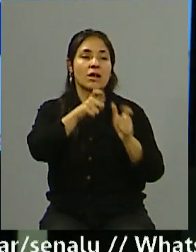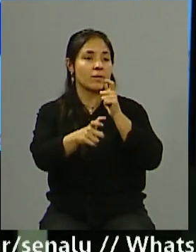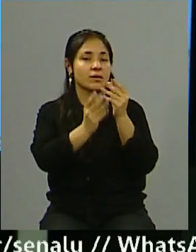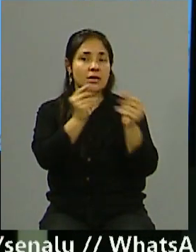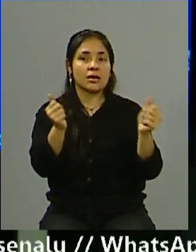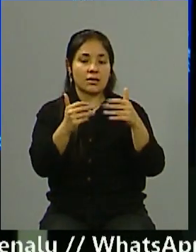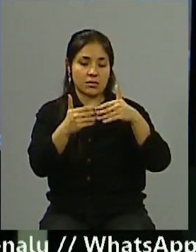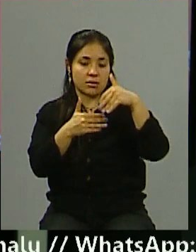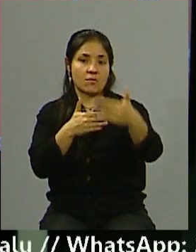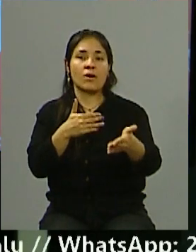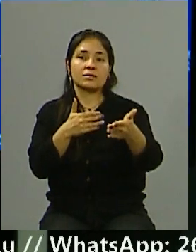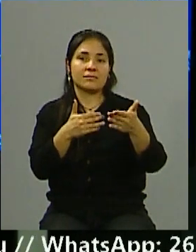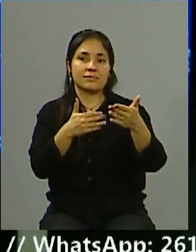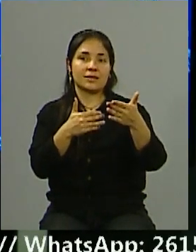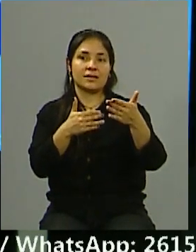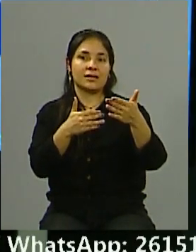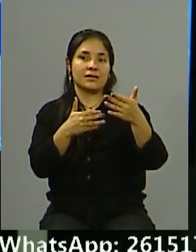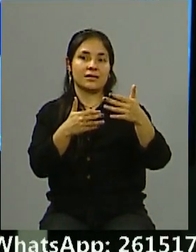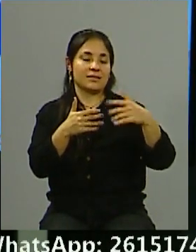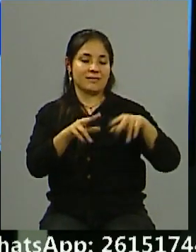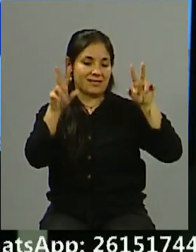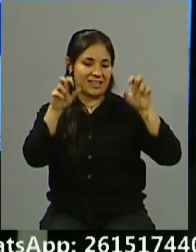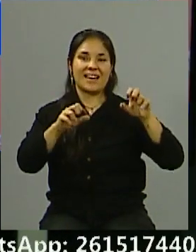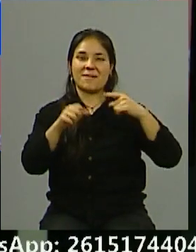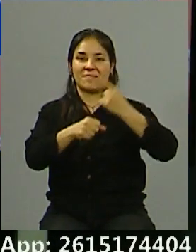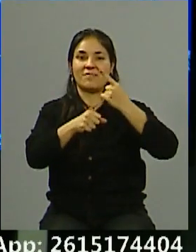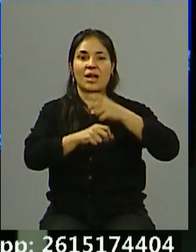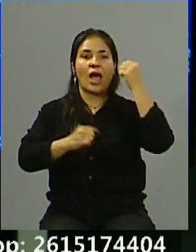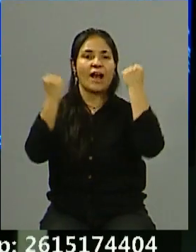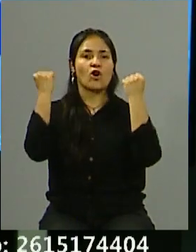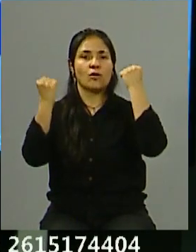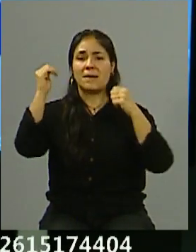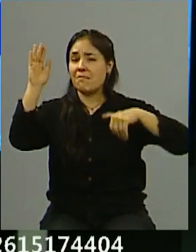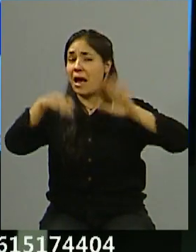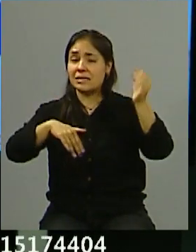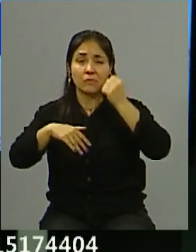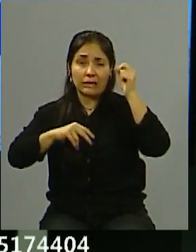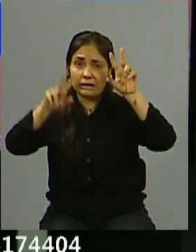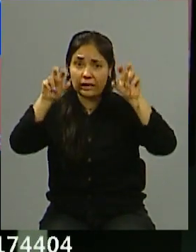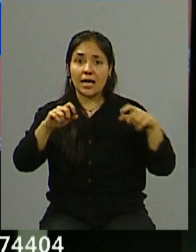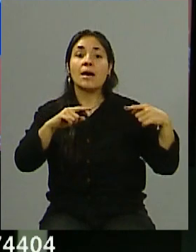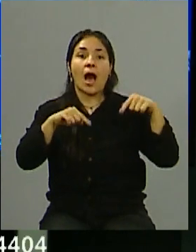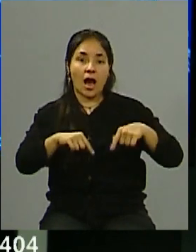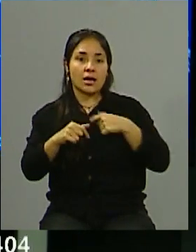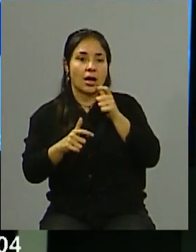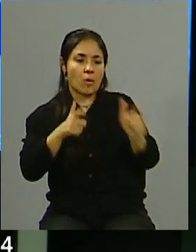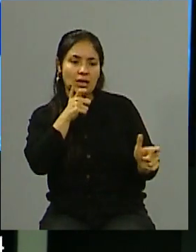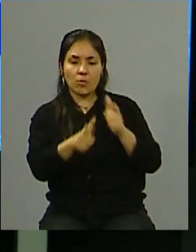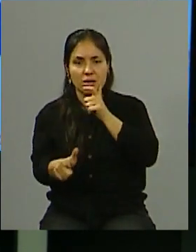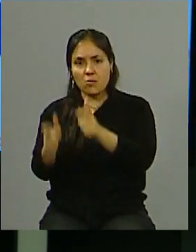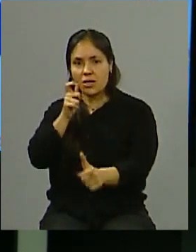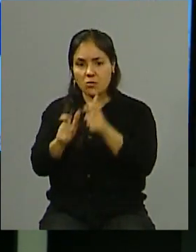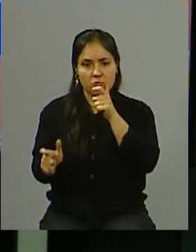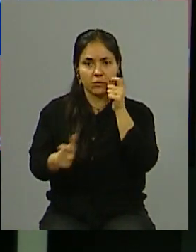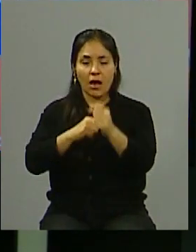de entrar en el bloque economía, que es el punto más álgido, ¿sí? Y fíjate que ahí una de las preguntas que hace